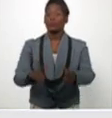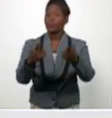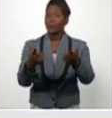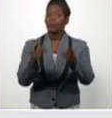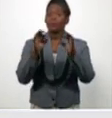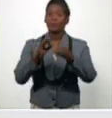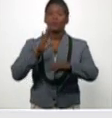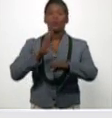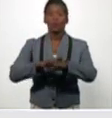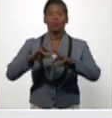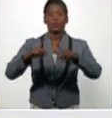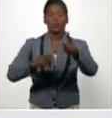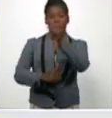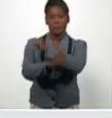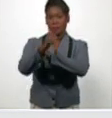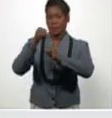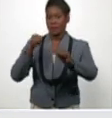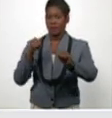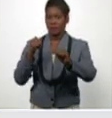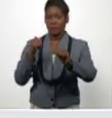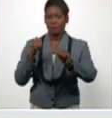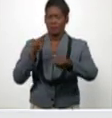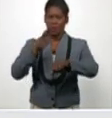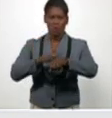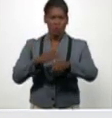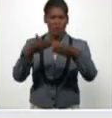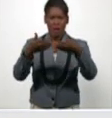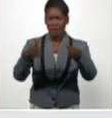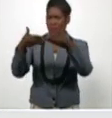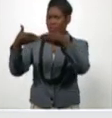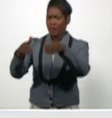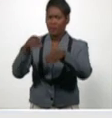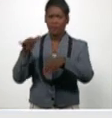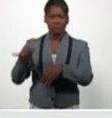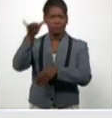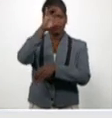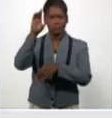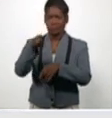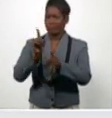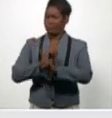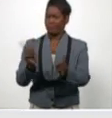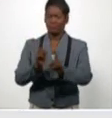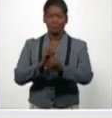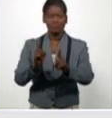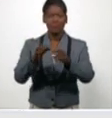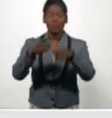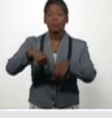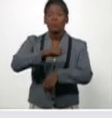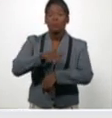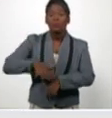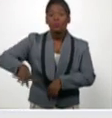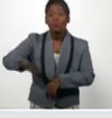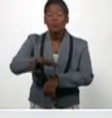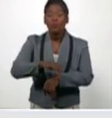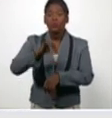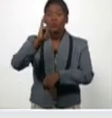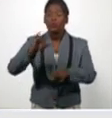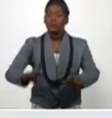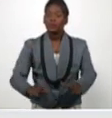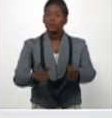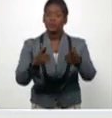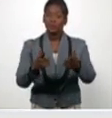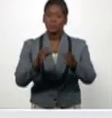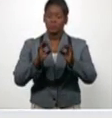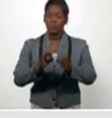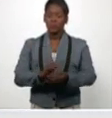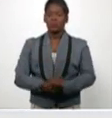controlarse, que la cifra más alta que habíamos tenido de casos activos fue el 6 de febrero con